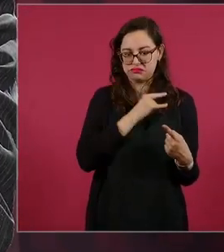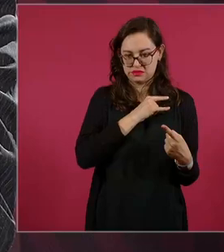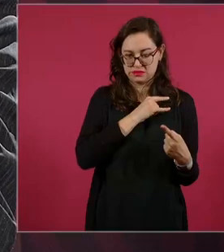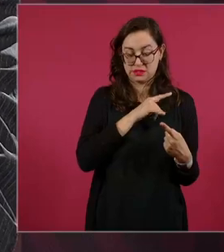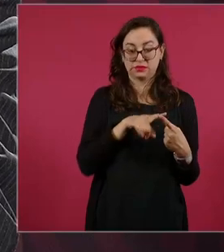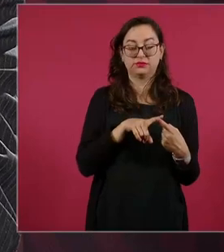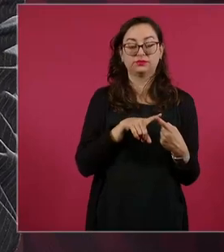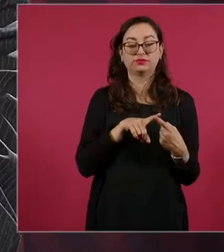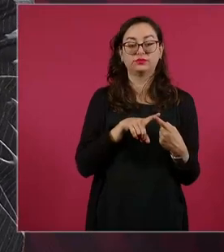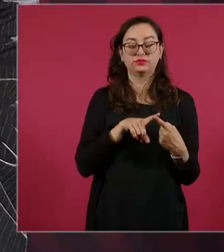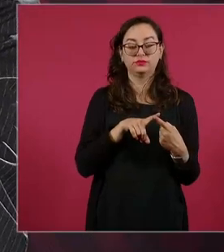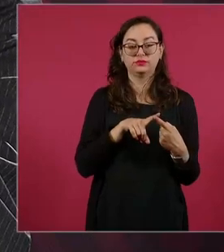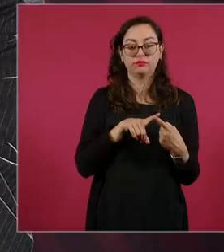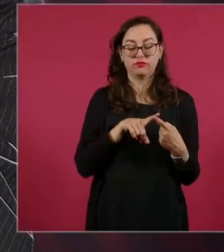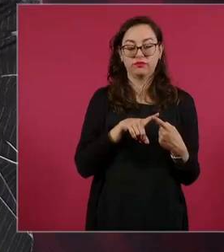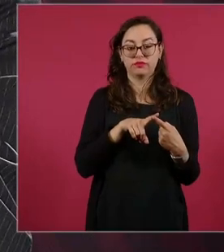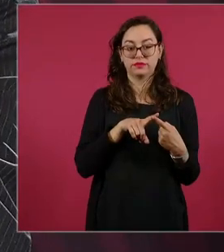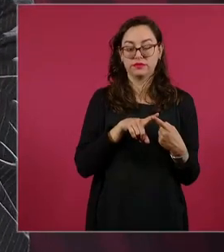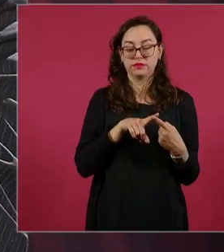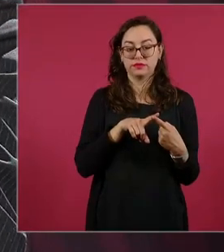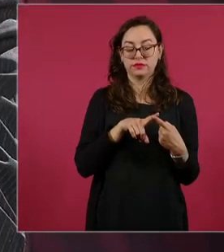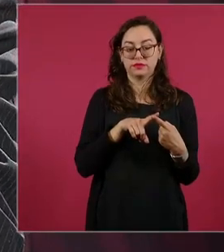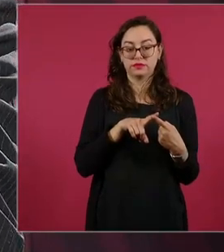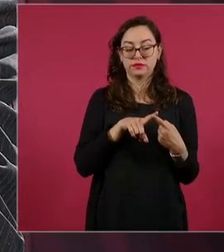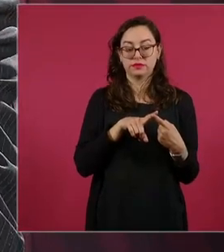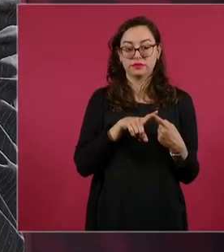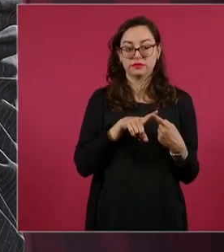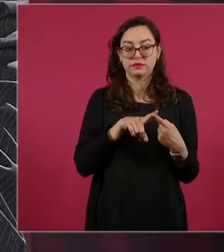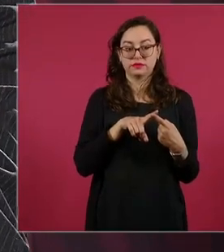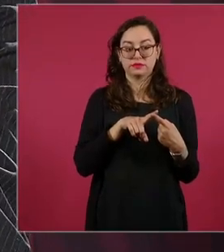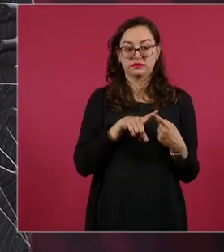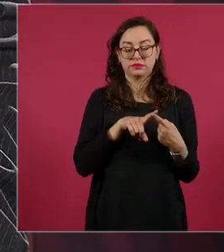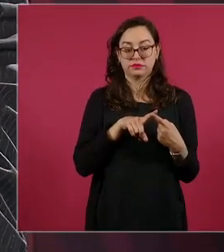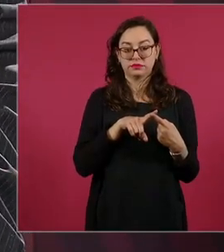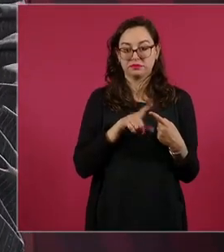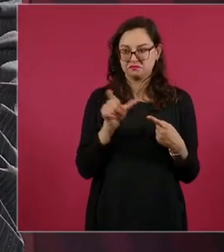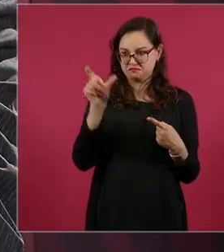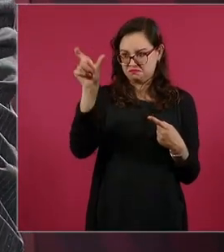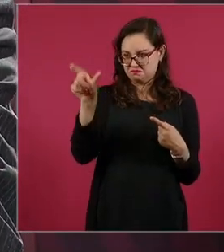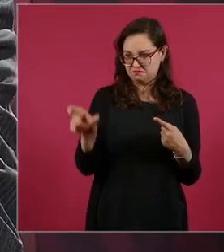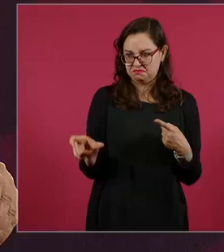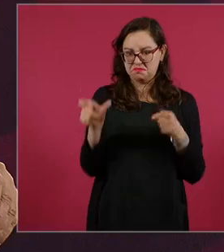su verdadera doctrina de un conservador.